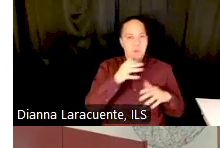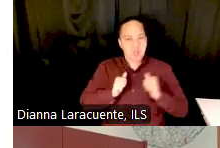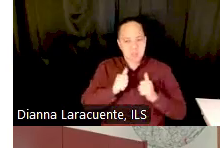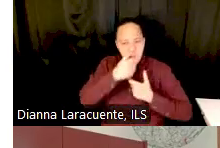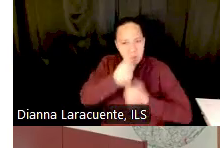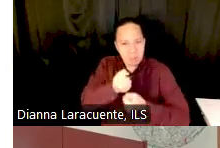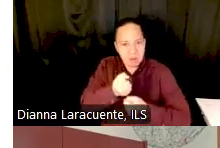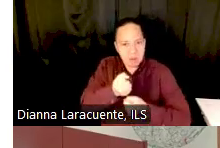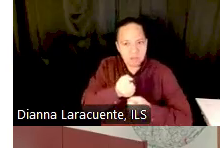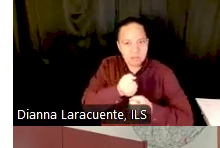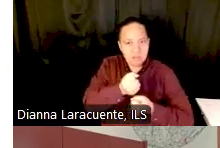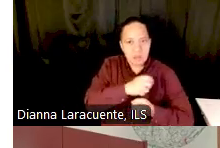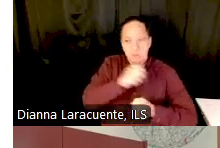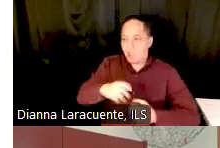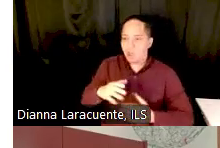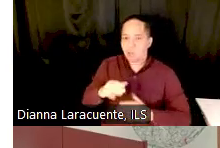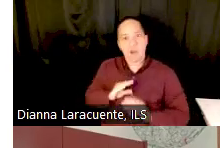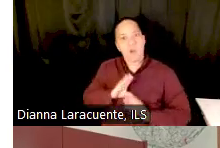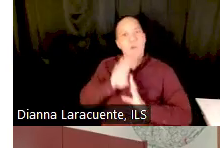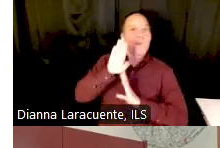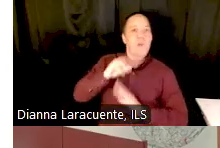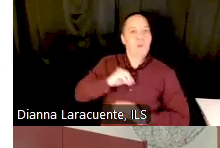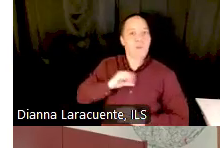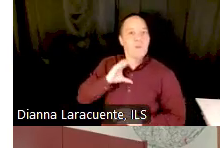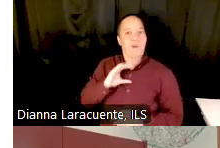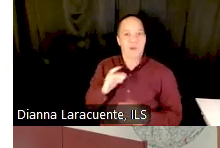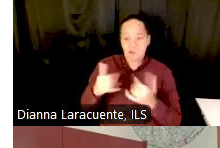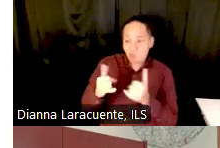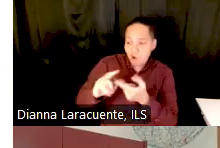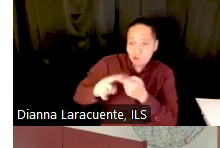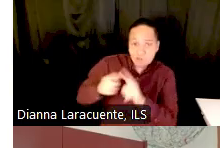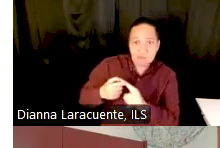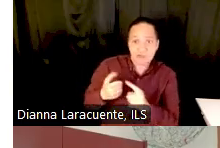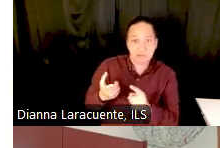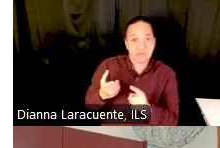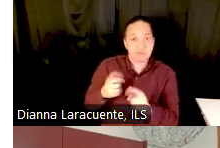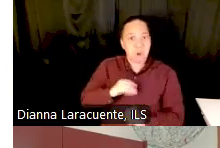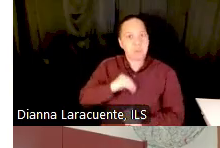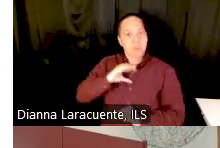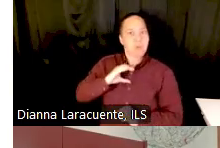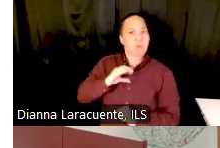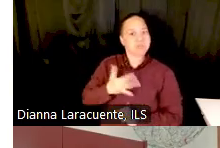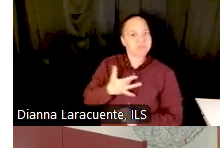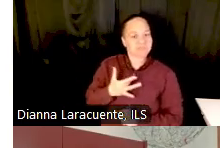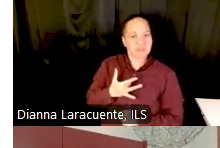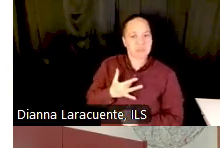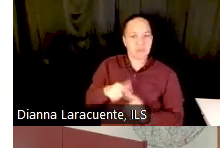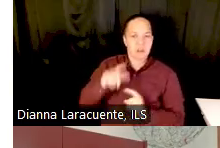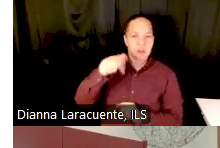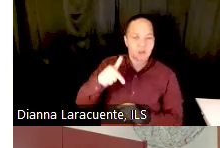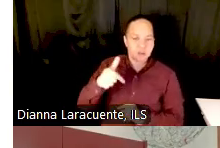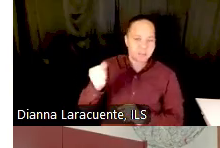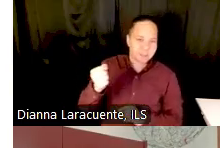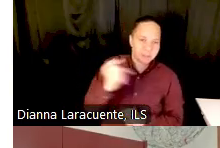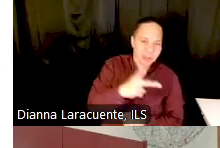interés y se puede sentir mejor. O empieza un juego con un amiguito o amiguita y puede sentirse mejor. Pero al poco tiempo vuelve otra